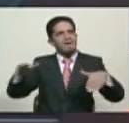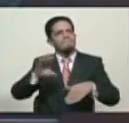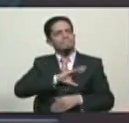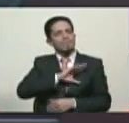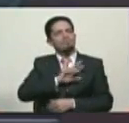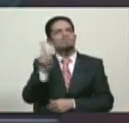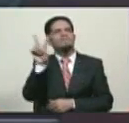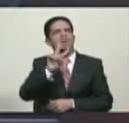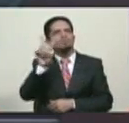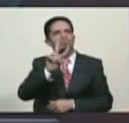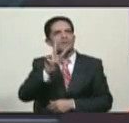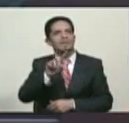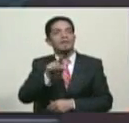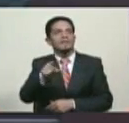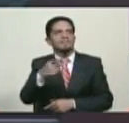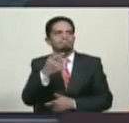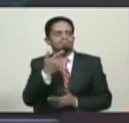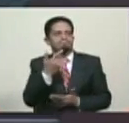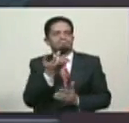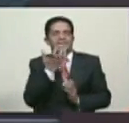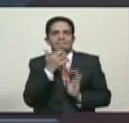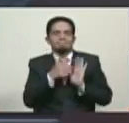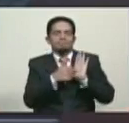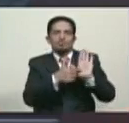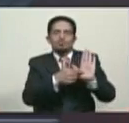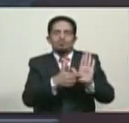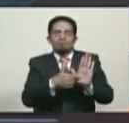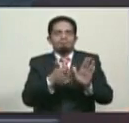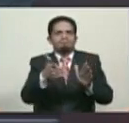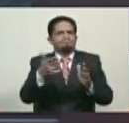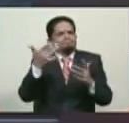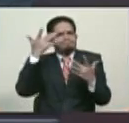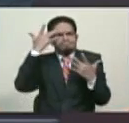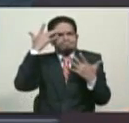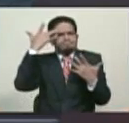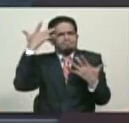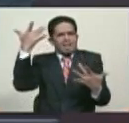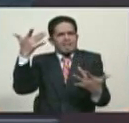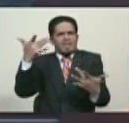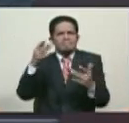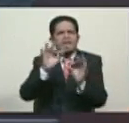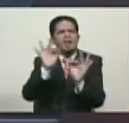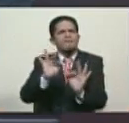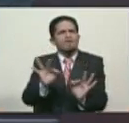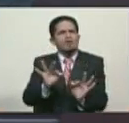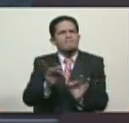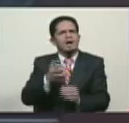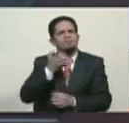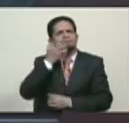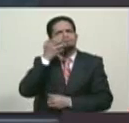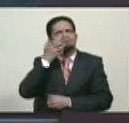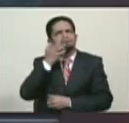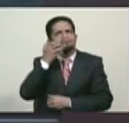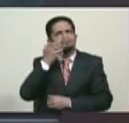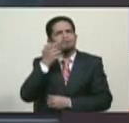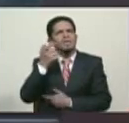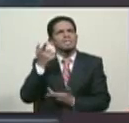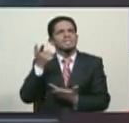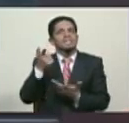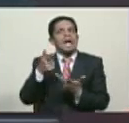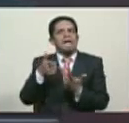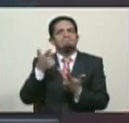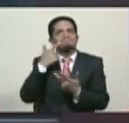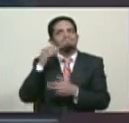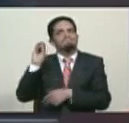fue ejemplarizante la manera técnica e inteligente que utilizaron nuestra Fuerza Armada para hacer valer